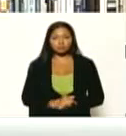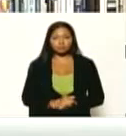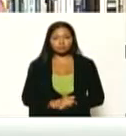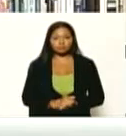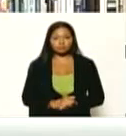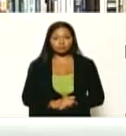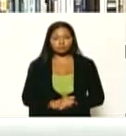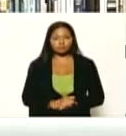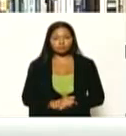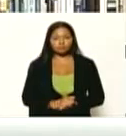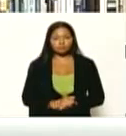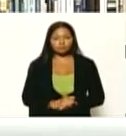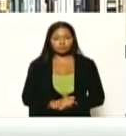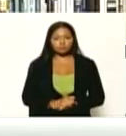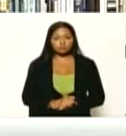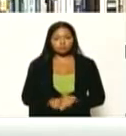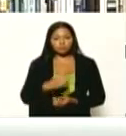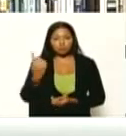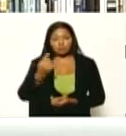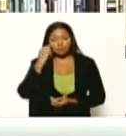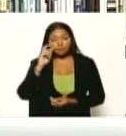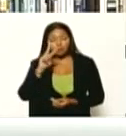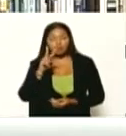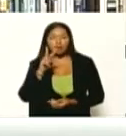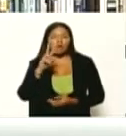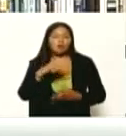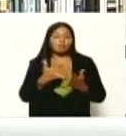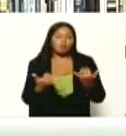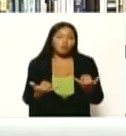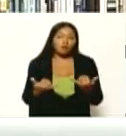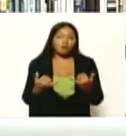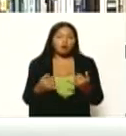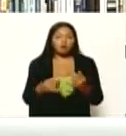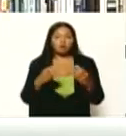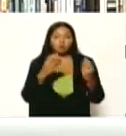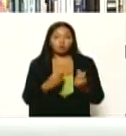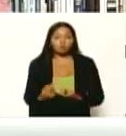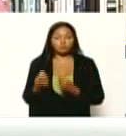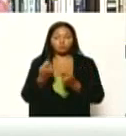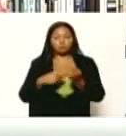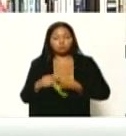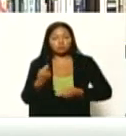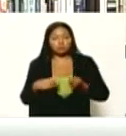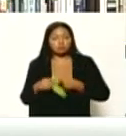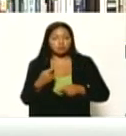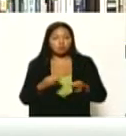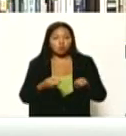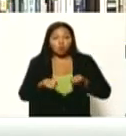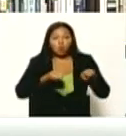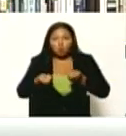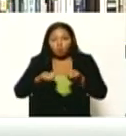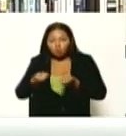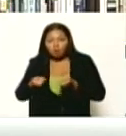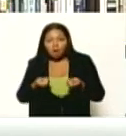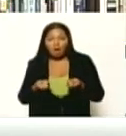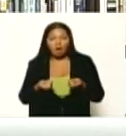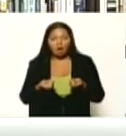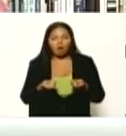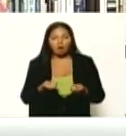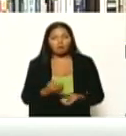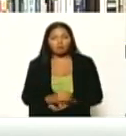Y el solo hecho de tener los establecimientos económicos y comerciales controlados,